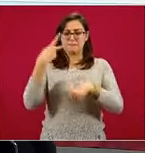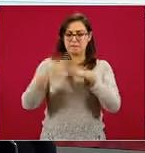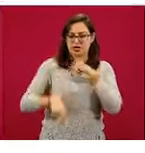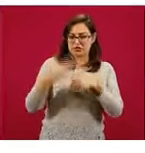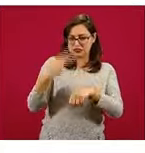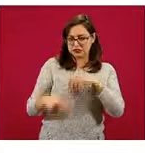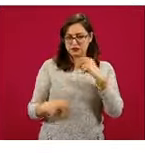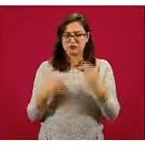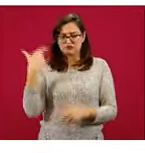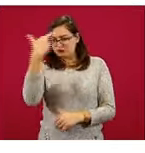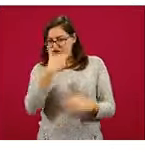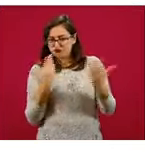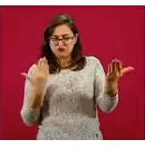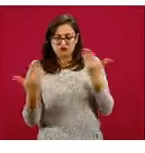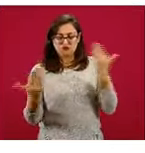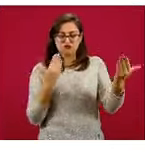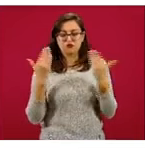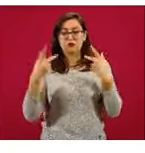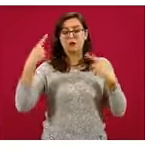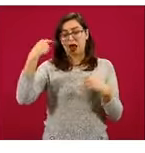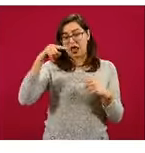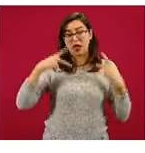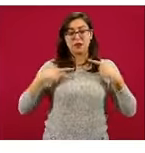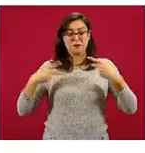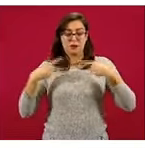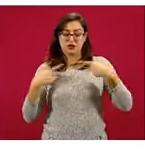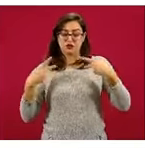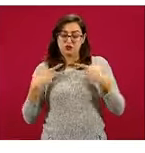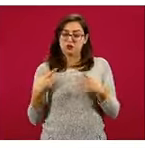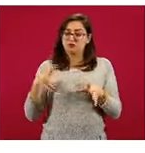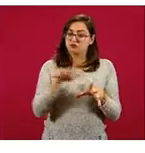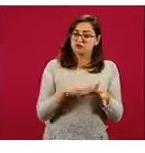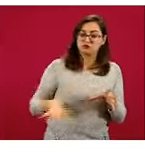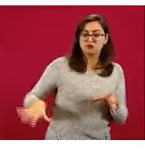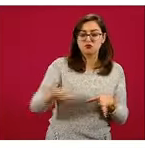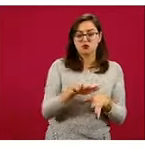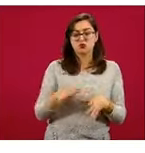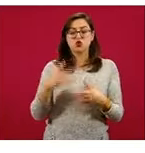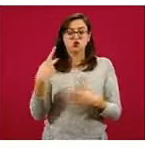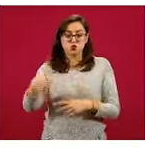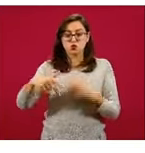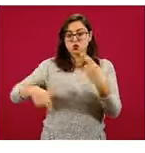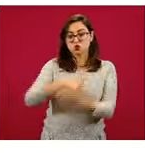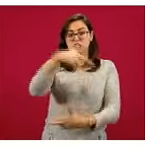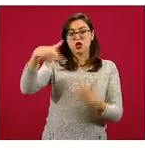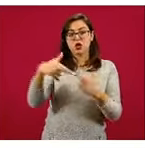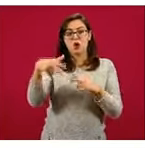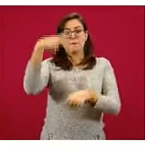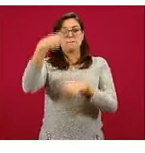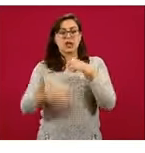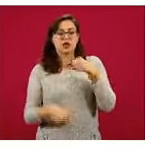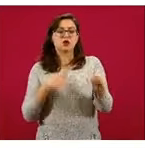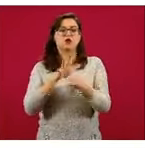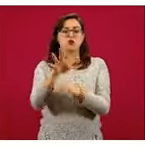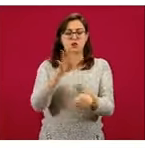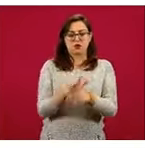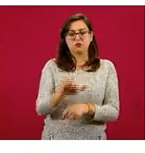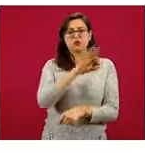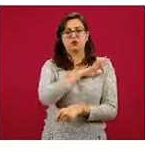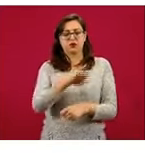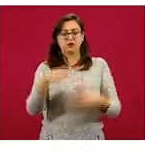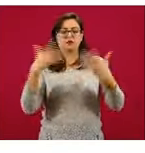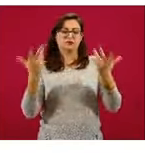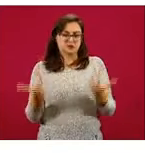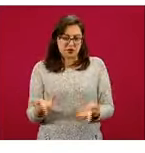revisamos diariamente para que la población pueda identificar en qué nivel de riesgo se encuentra el estado donde residen y entonces por lo